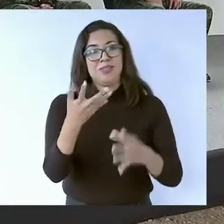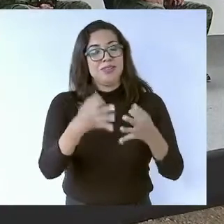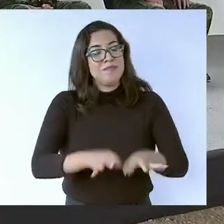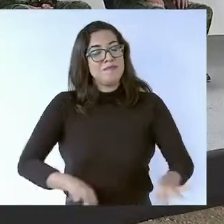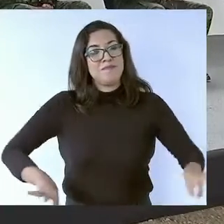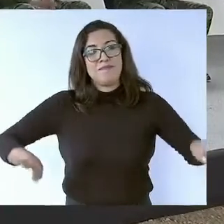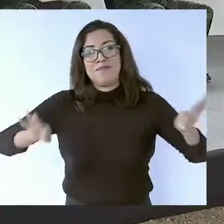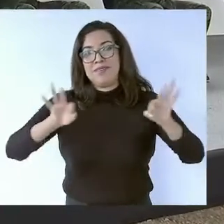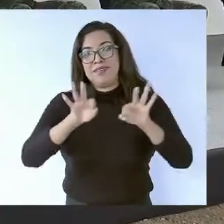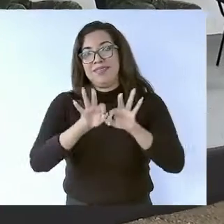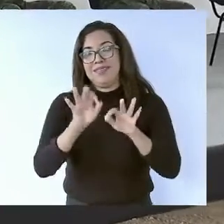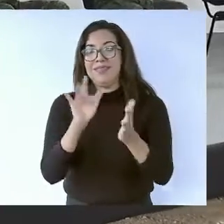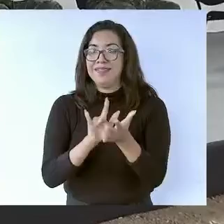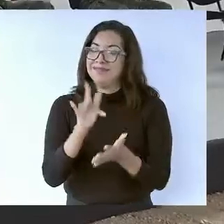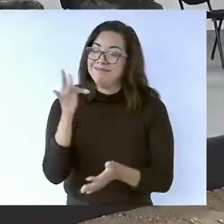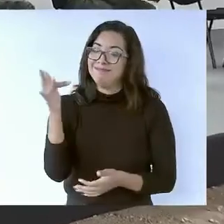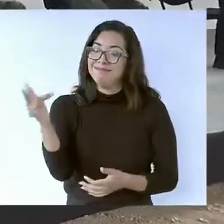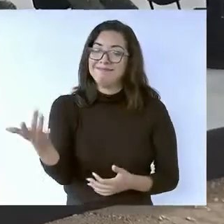atención.